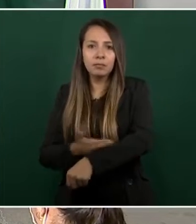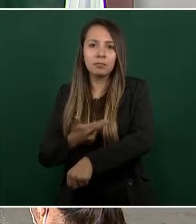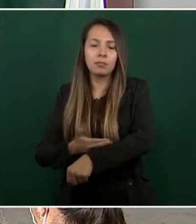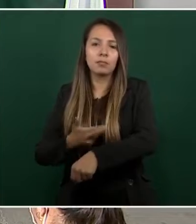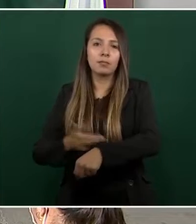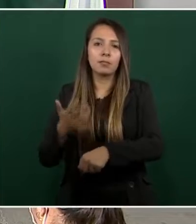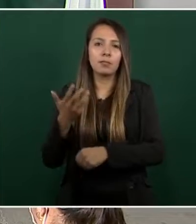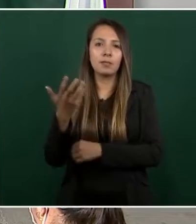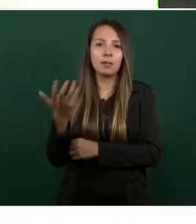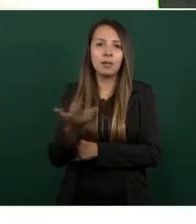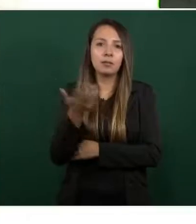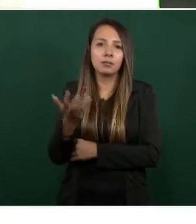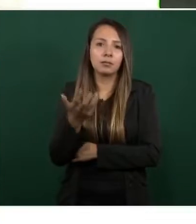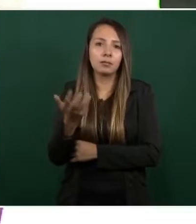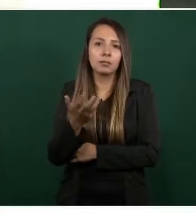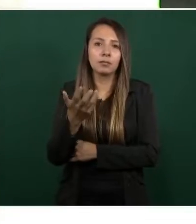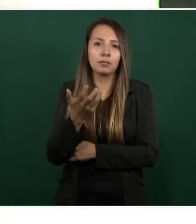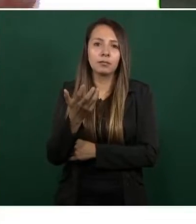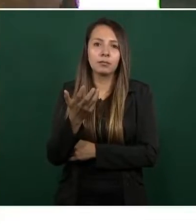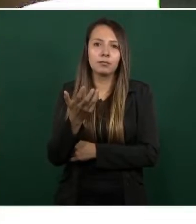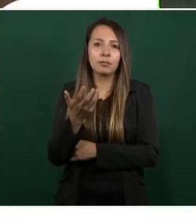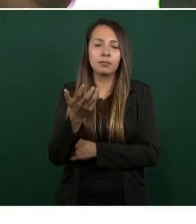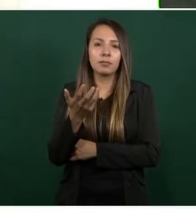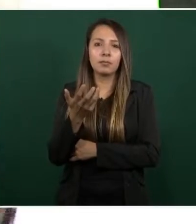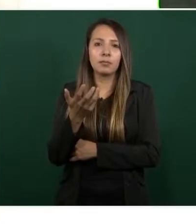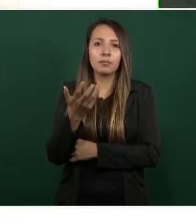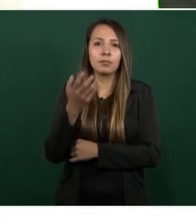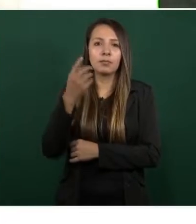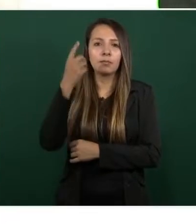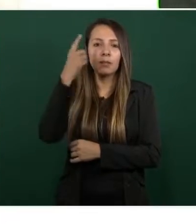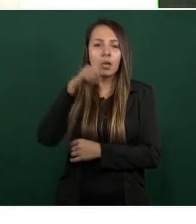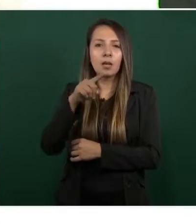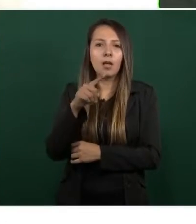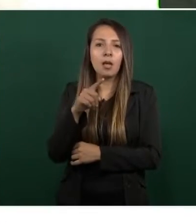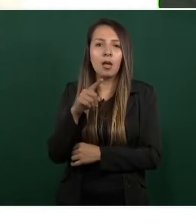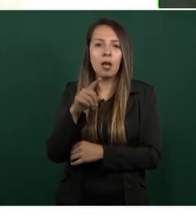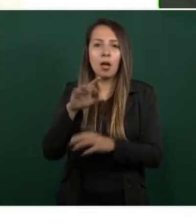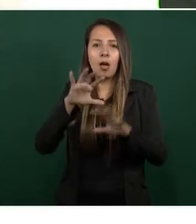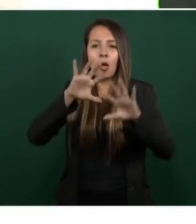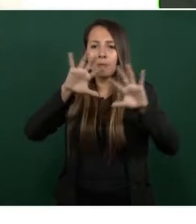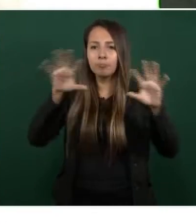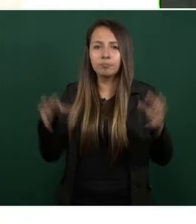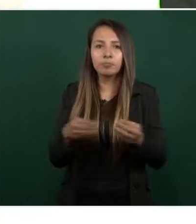realiza el que tengamos ya un monto de